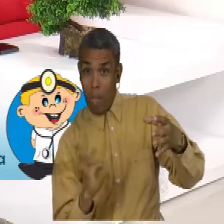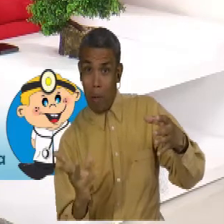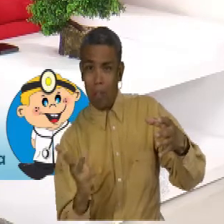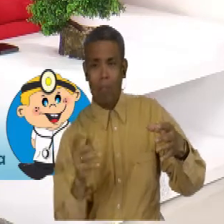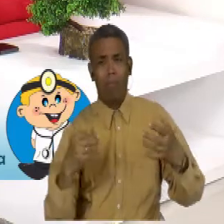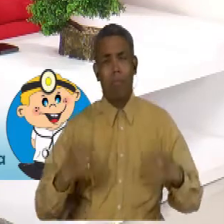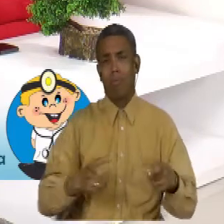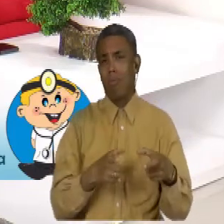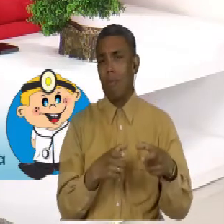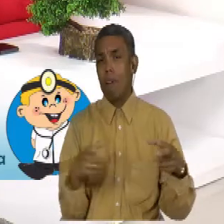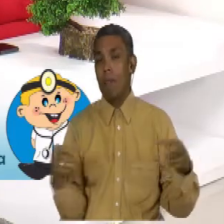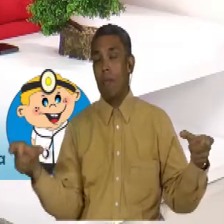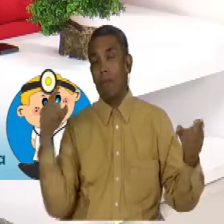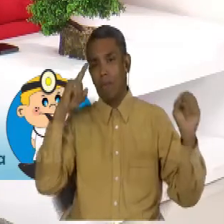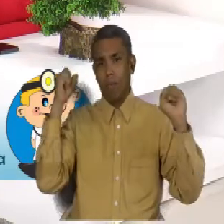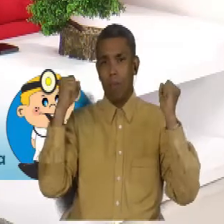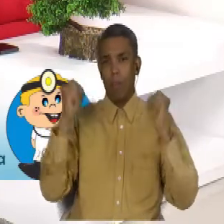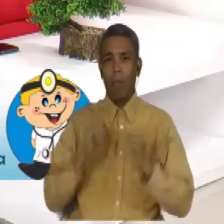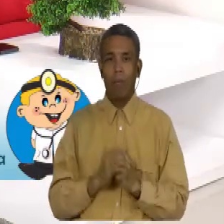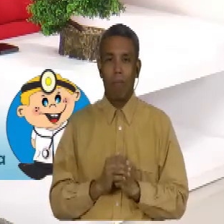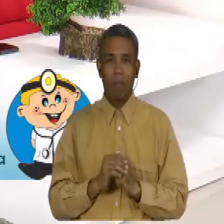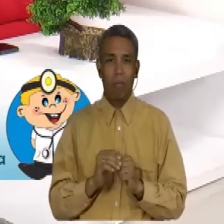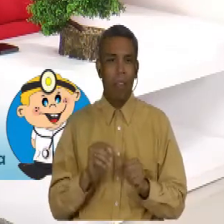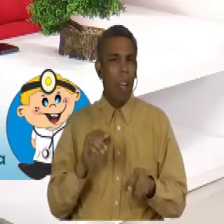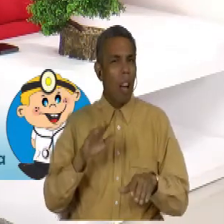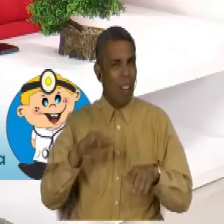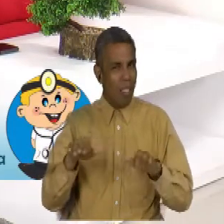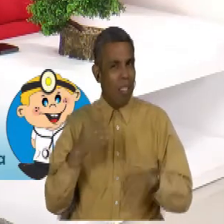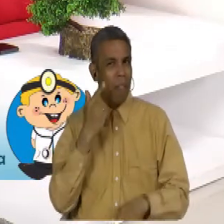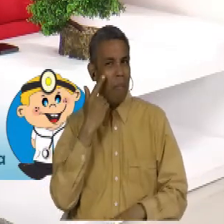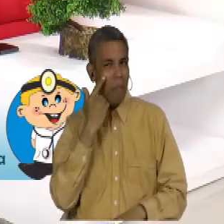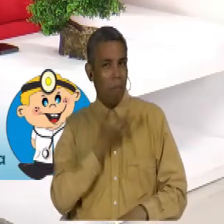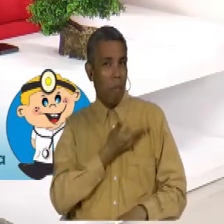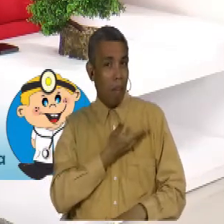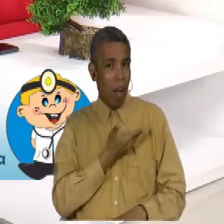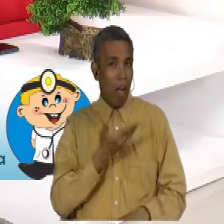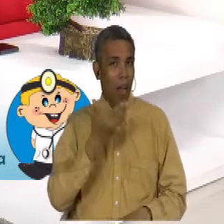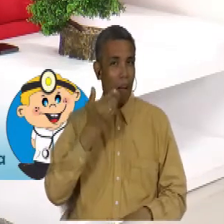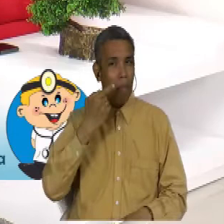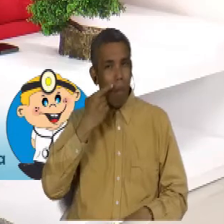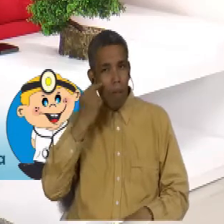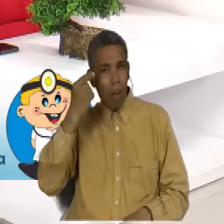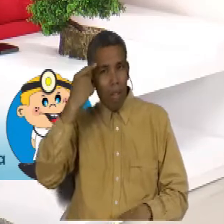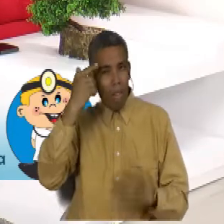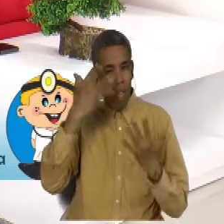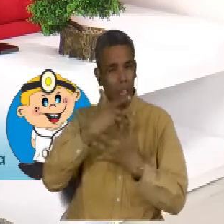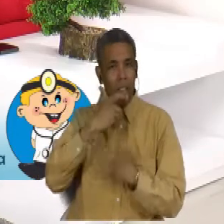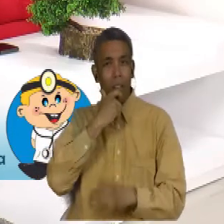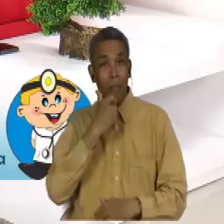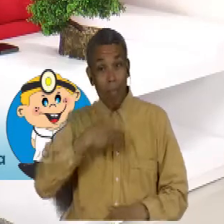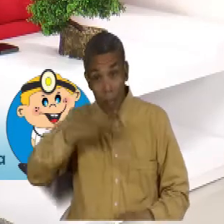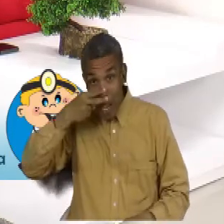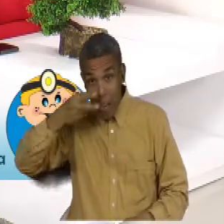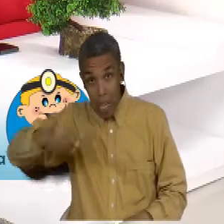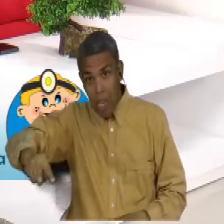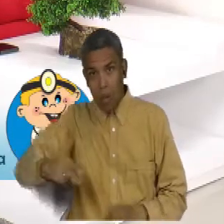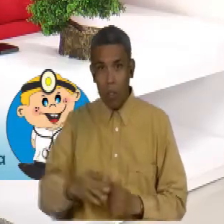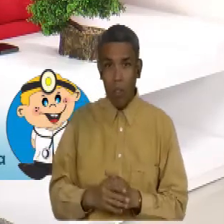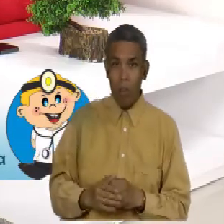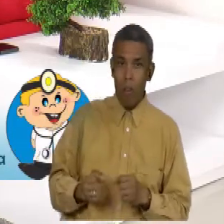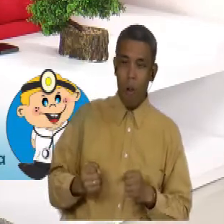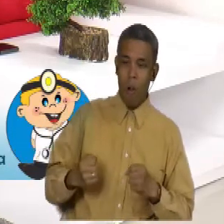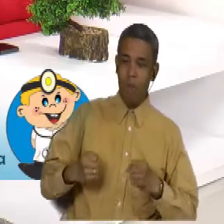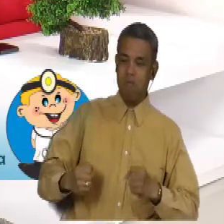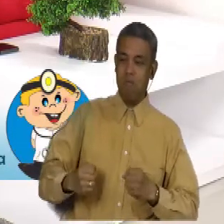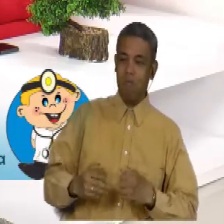saludable y lo ve popochito, pero así está bien. ¿Qué es la obesidad exactamente? ¿Cómo puede saber una mamá que su hijo está en sobrepeso? Sí,